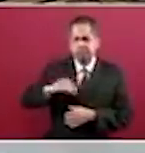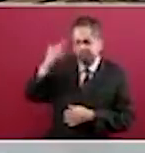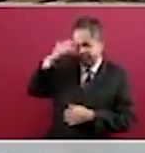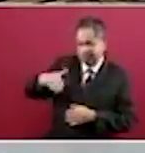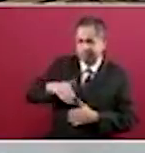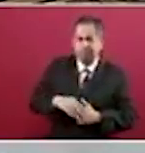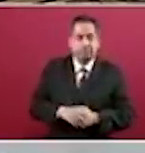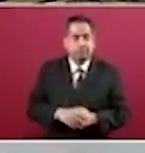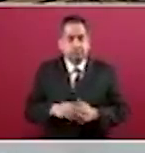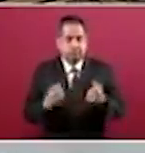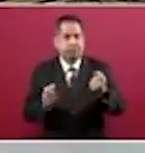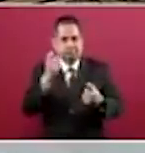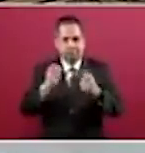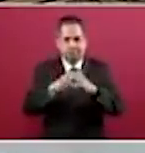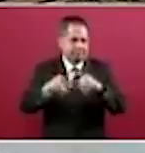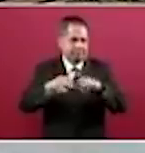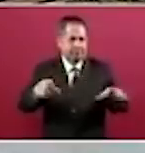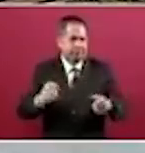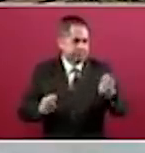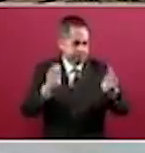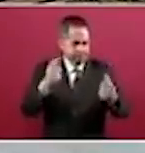Sí, sabíamos. ¿Sabían?